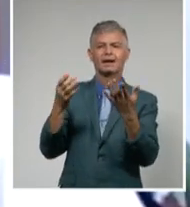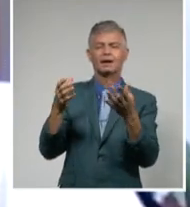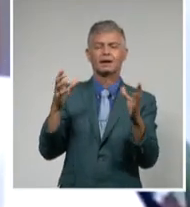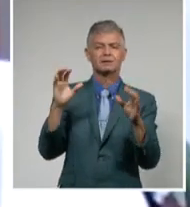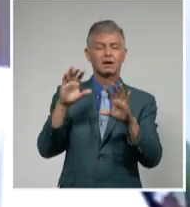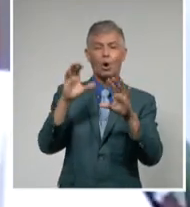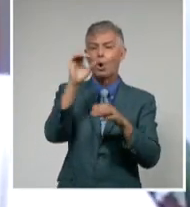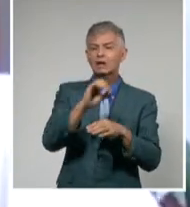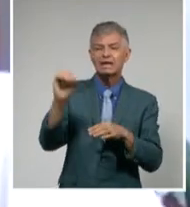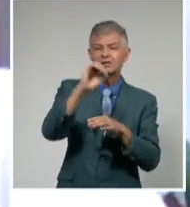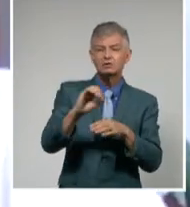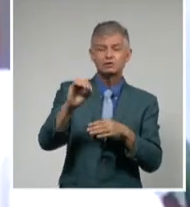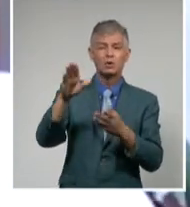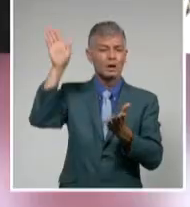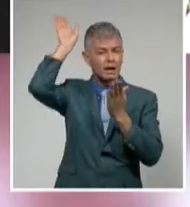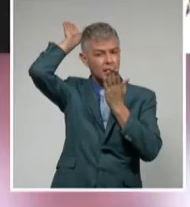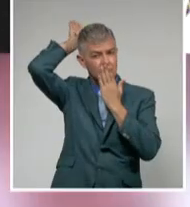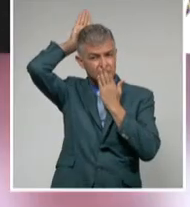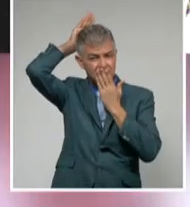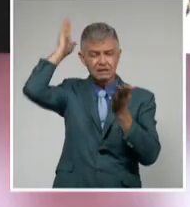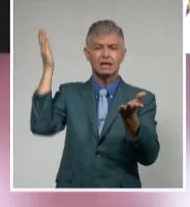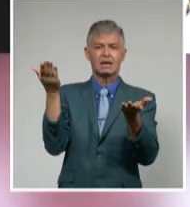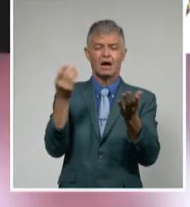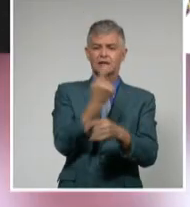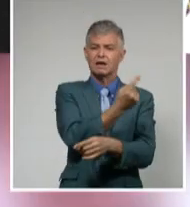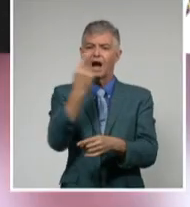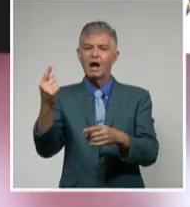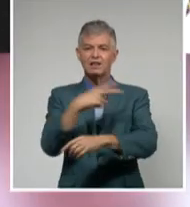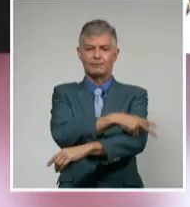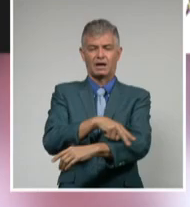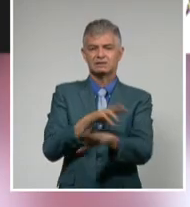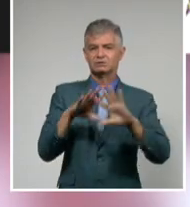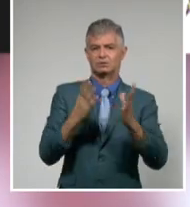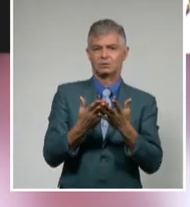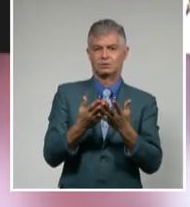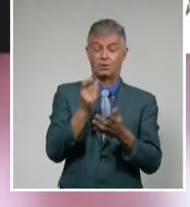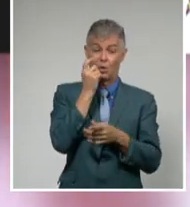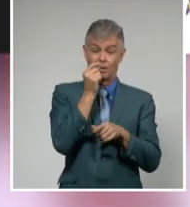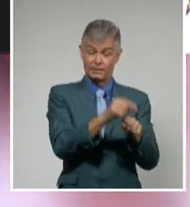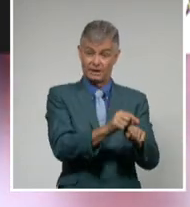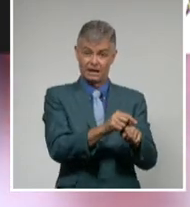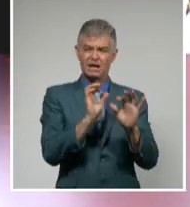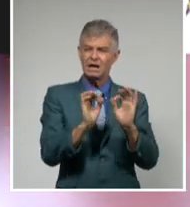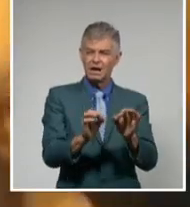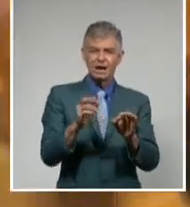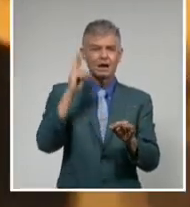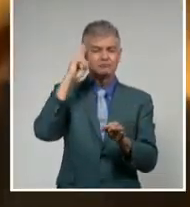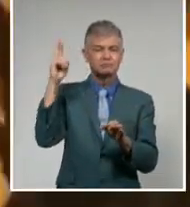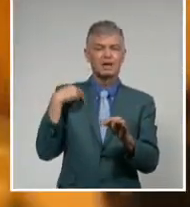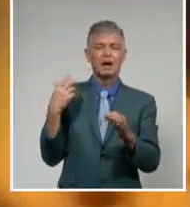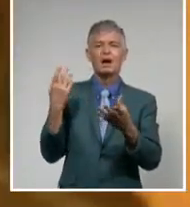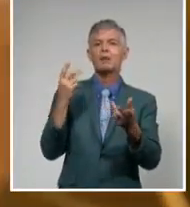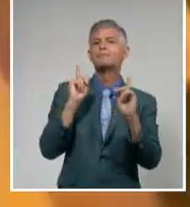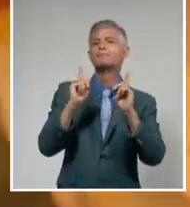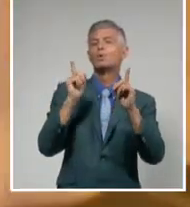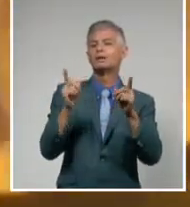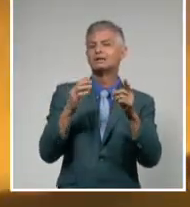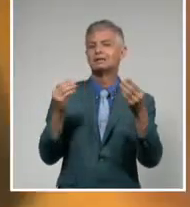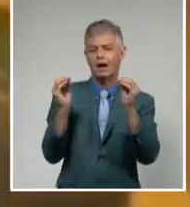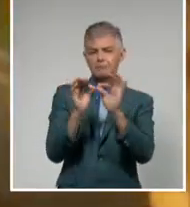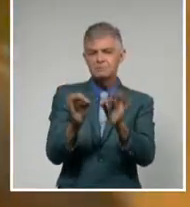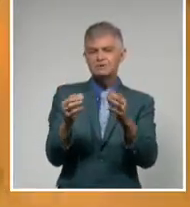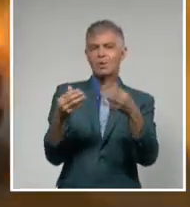organizaciones indígenas de nuestros países. Andrés Arauz, heredero político de las ideas de Rafael Correa, llegará a las urnas el próximo